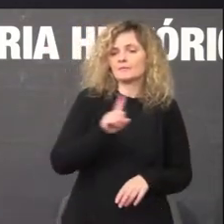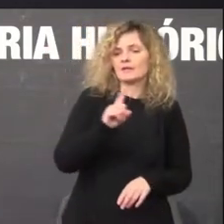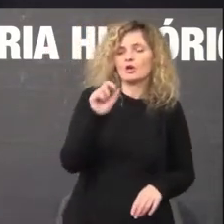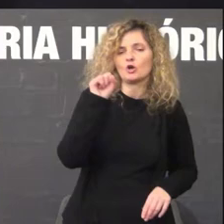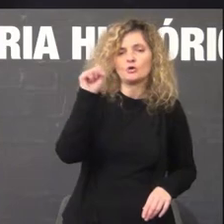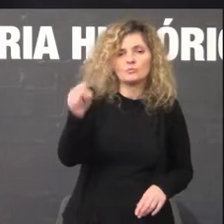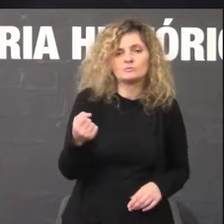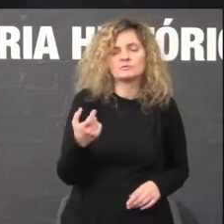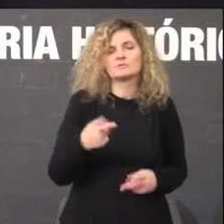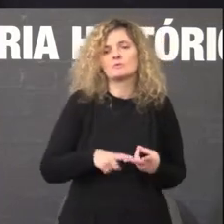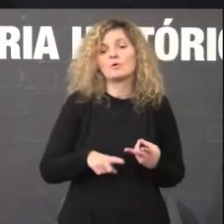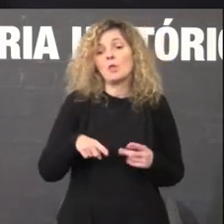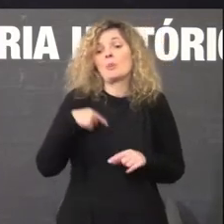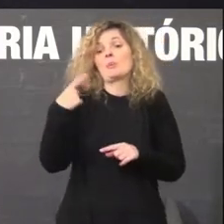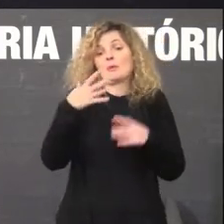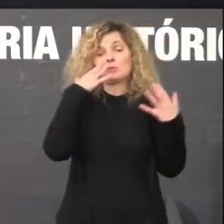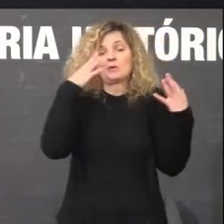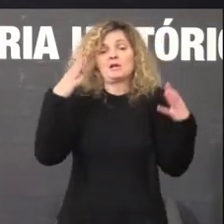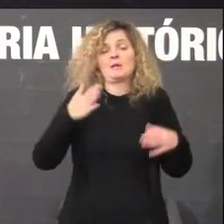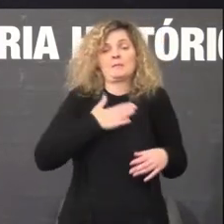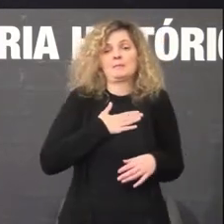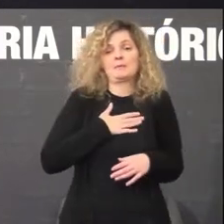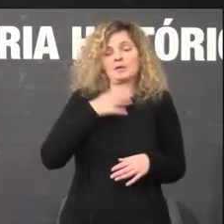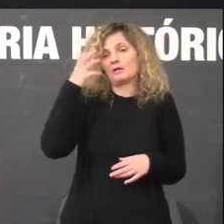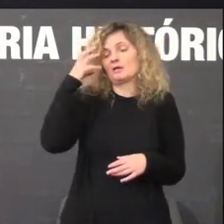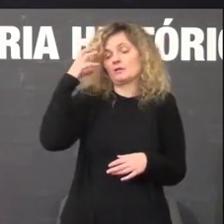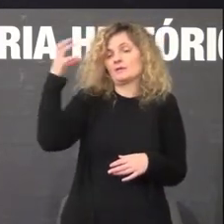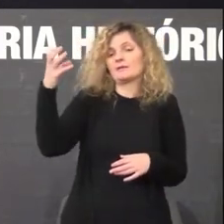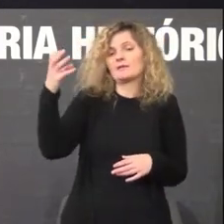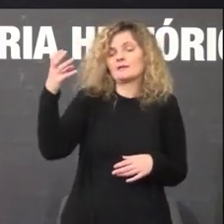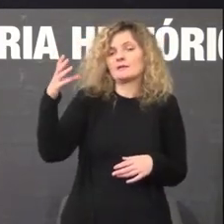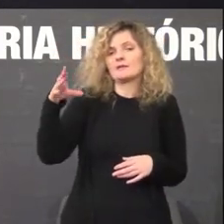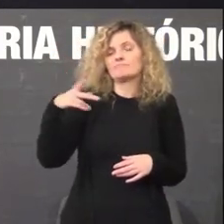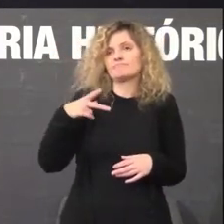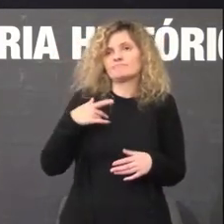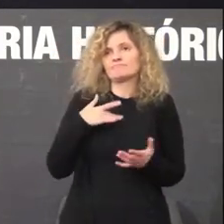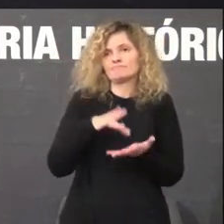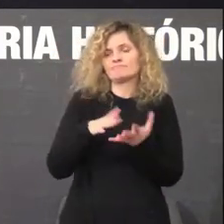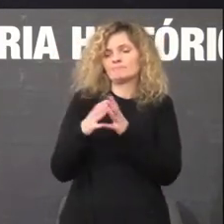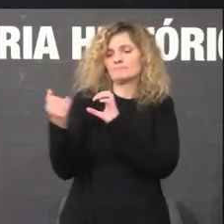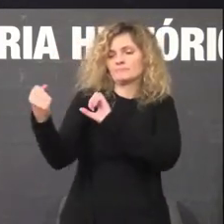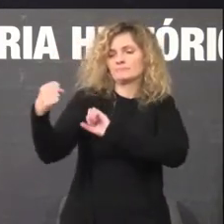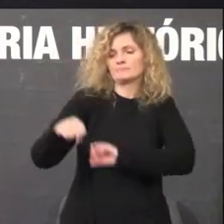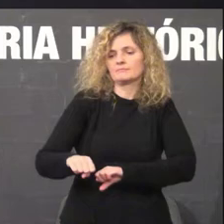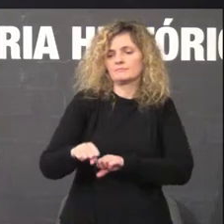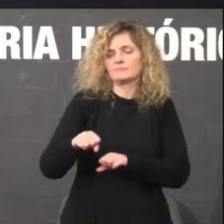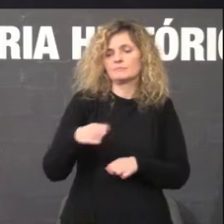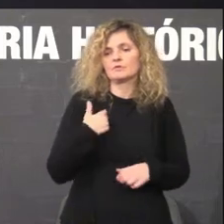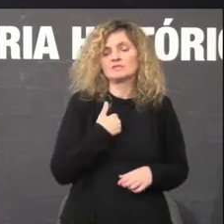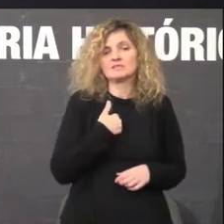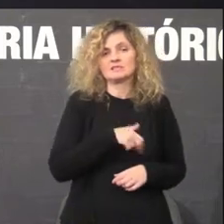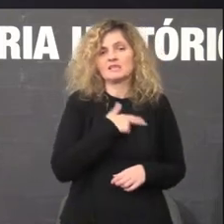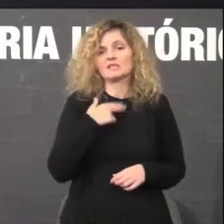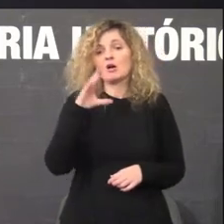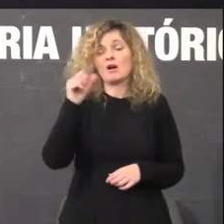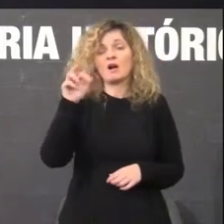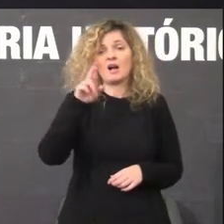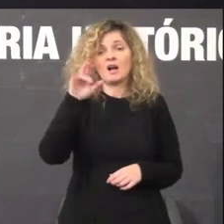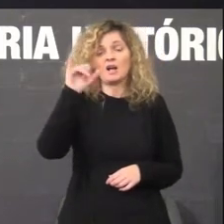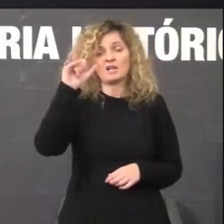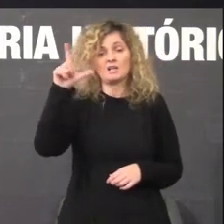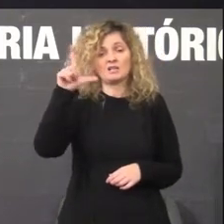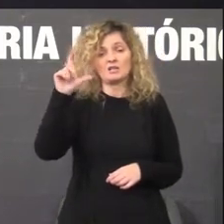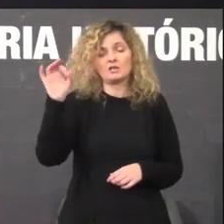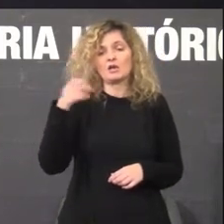comunistas, aunque luego es verdad que el propio rey llega a acuerdos con Santiago Carrillo. Pero en aquel momento